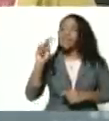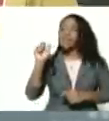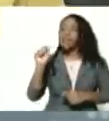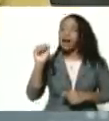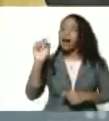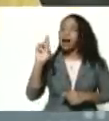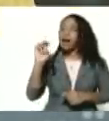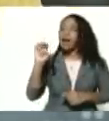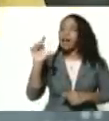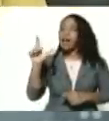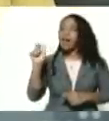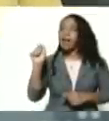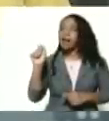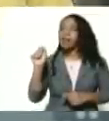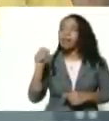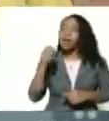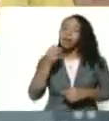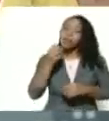¿Ah? Bueno,